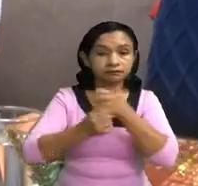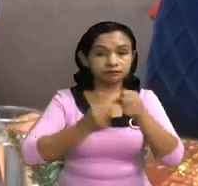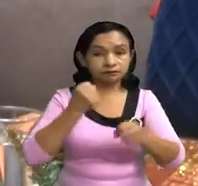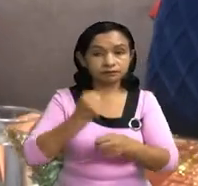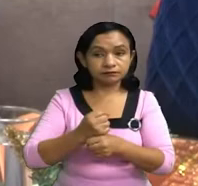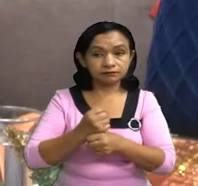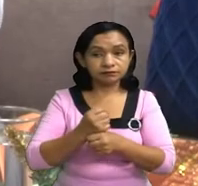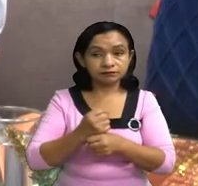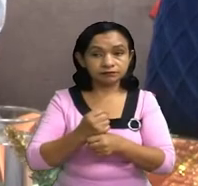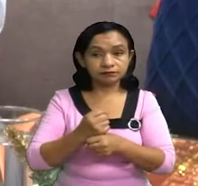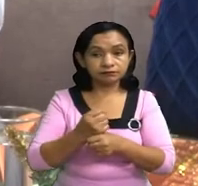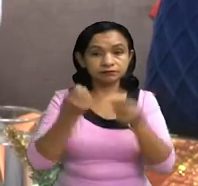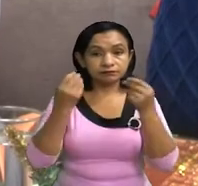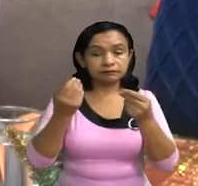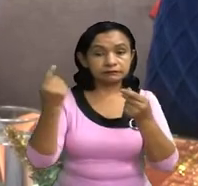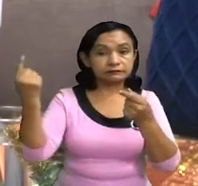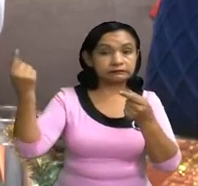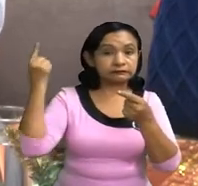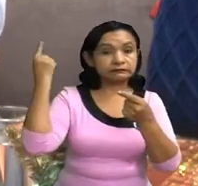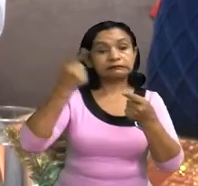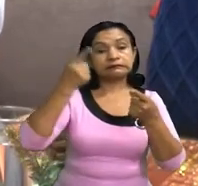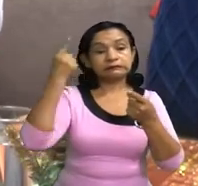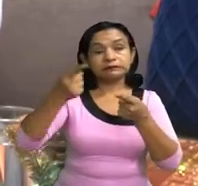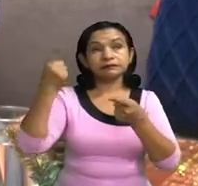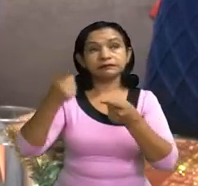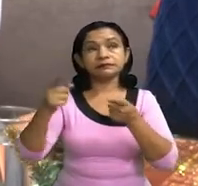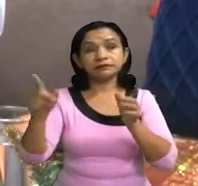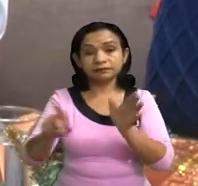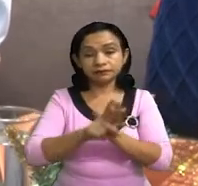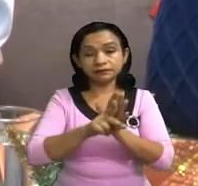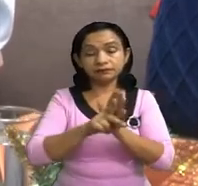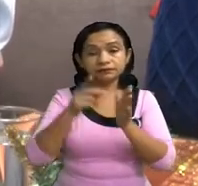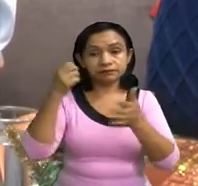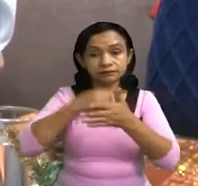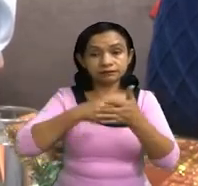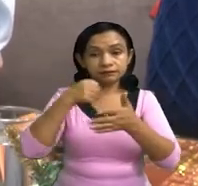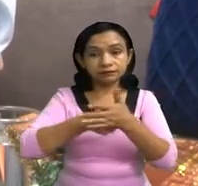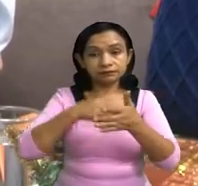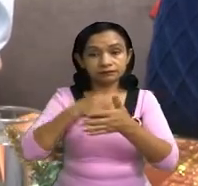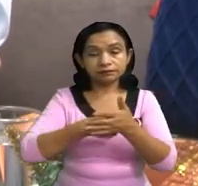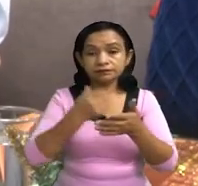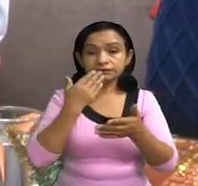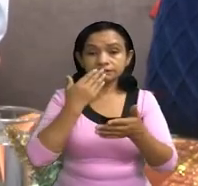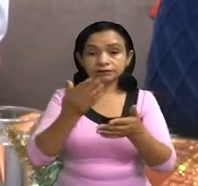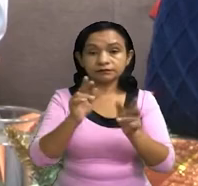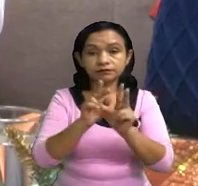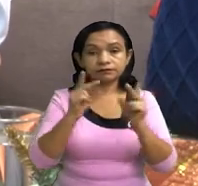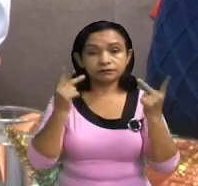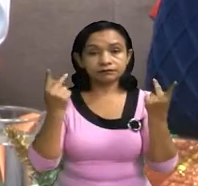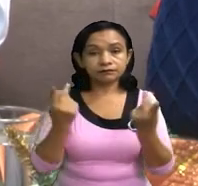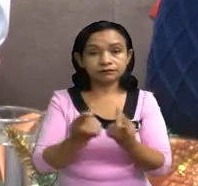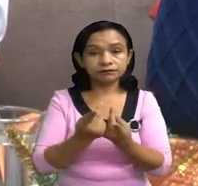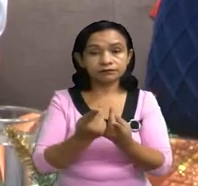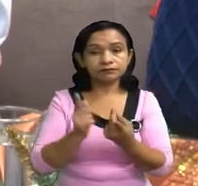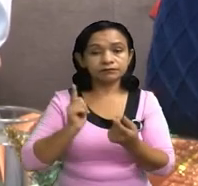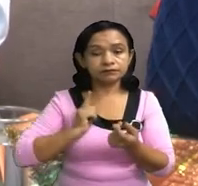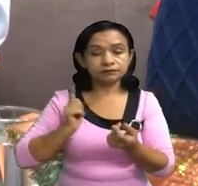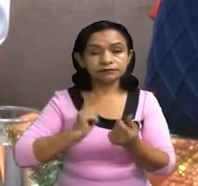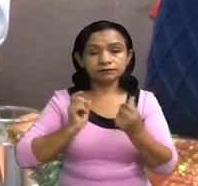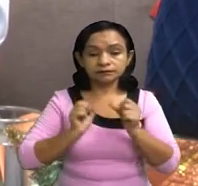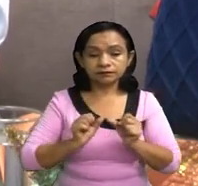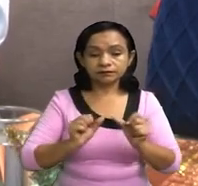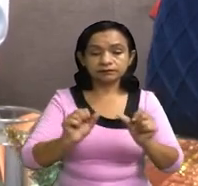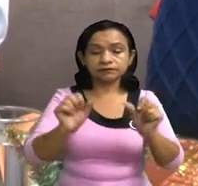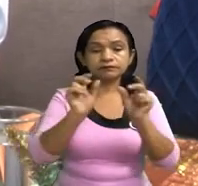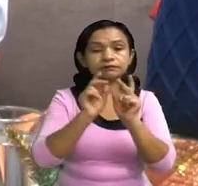a pesar de tantas amenazas, de tantos riesgos, de tantas luchas por el bienestar del pueblo, aquí estamos y seguiremos